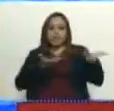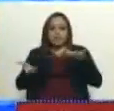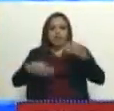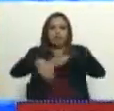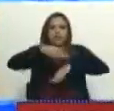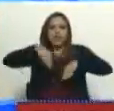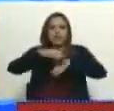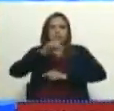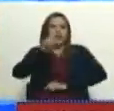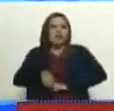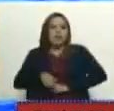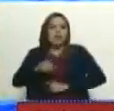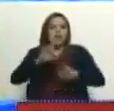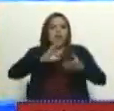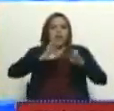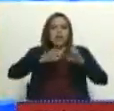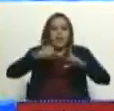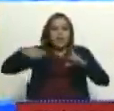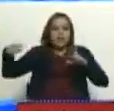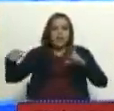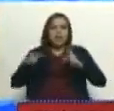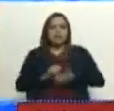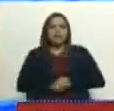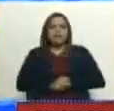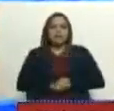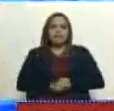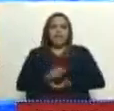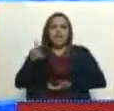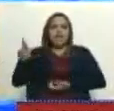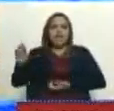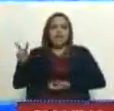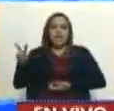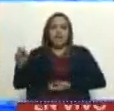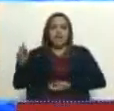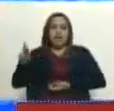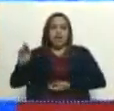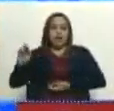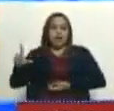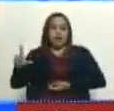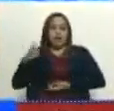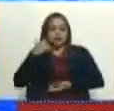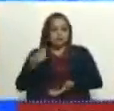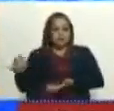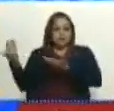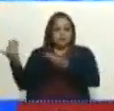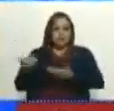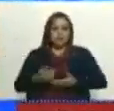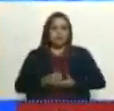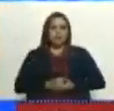para la Energía Eléctrica, el general en jefe Néstor Reverol. Escuchemos.